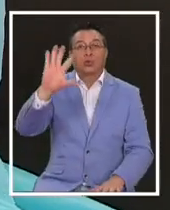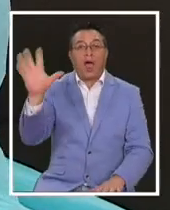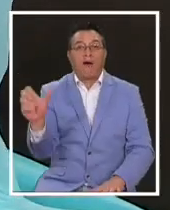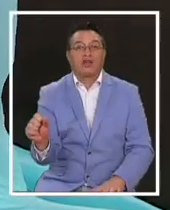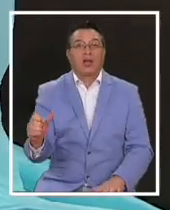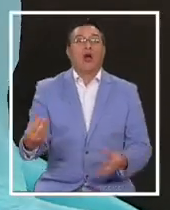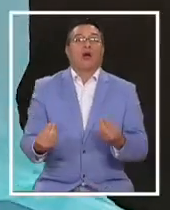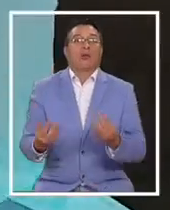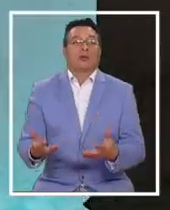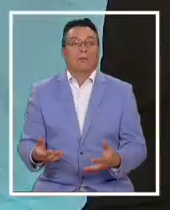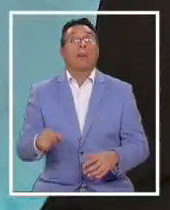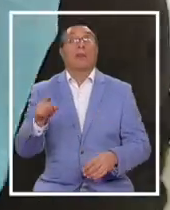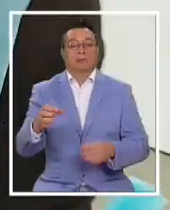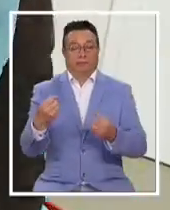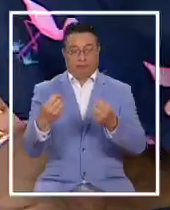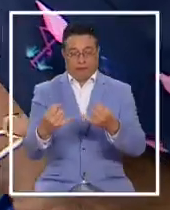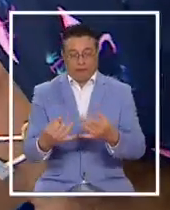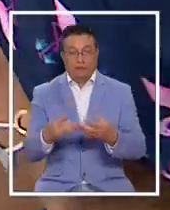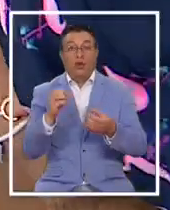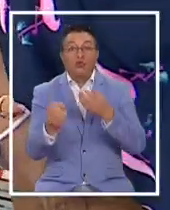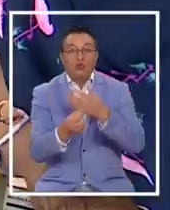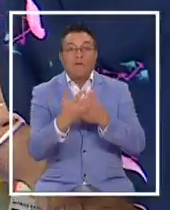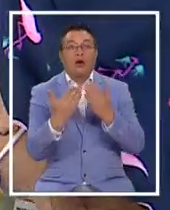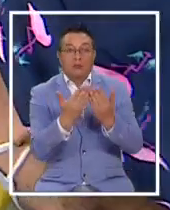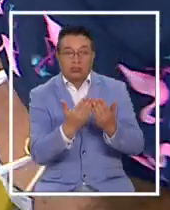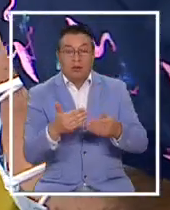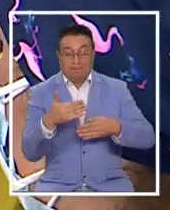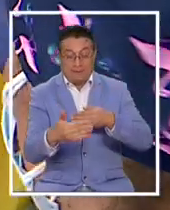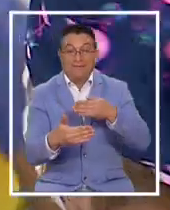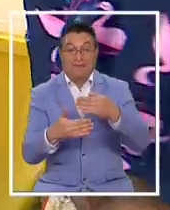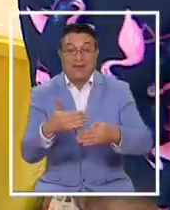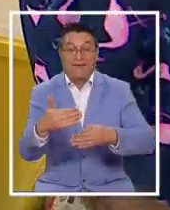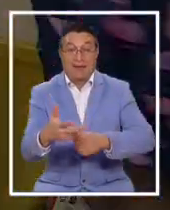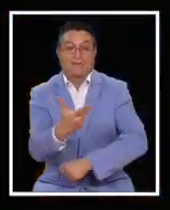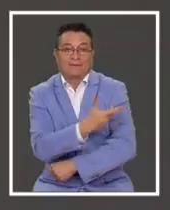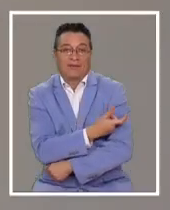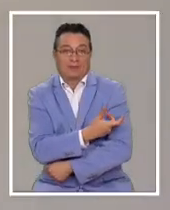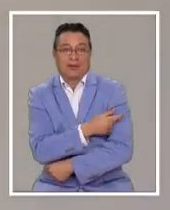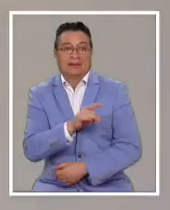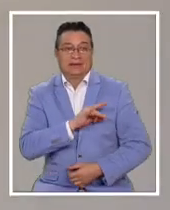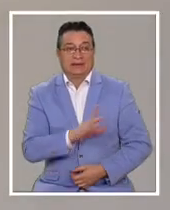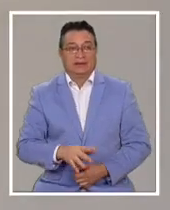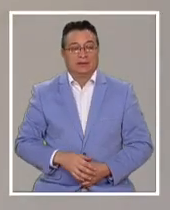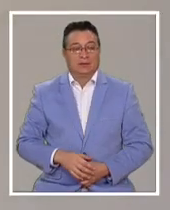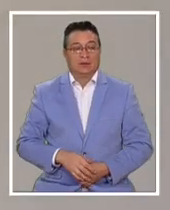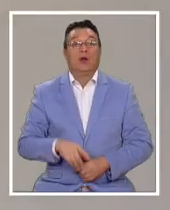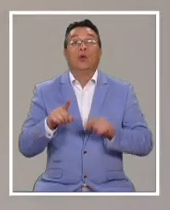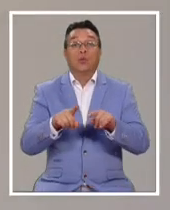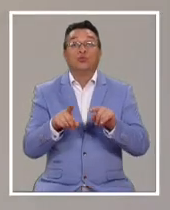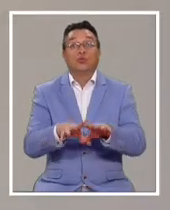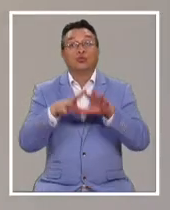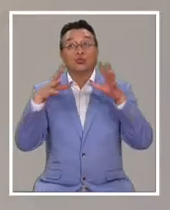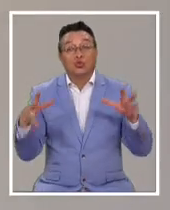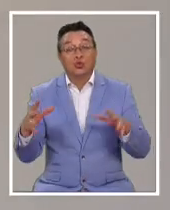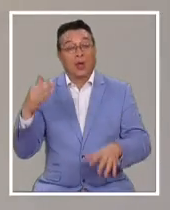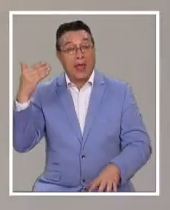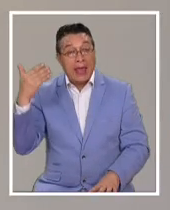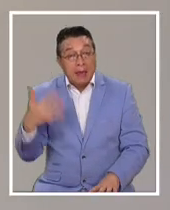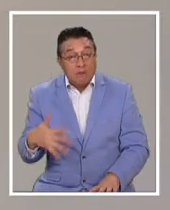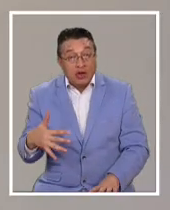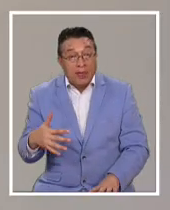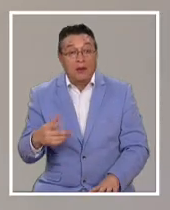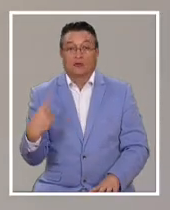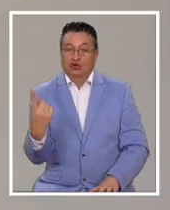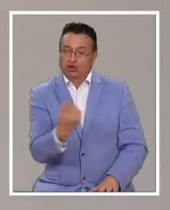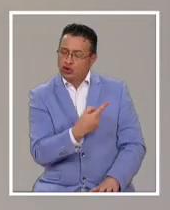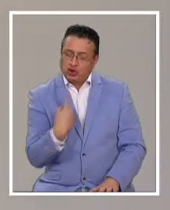al mes se actualizarán estos números a medida que avance el plan de vacunación en el país. Súper importante, fundamental que